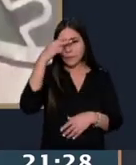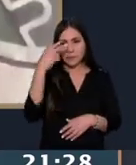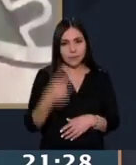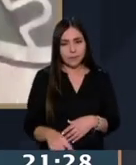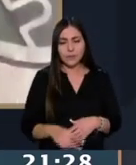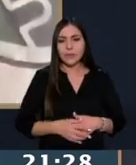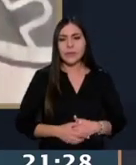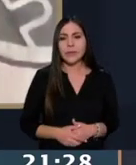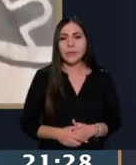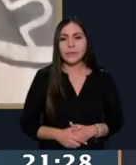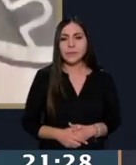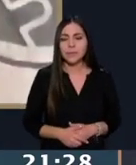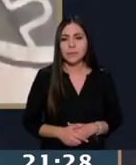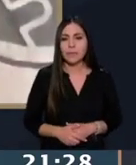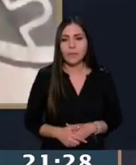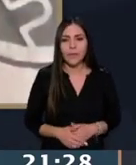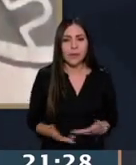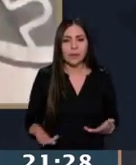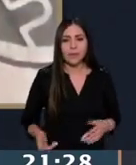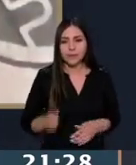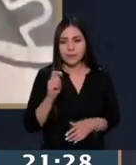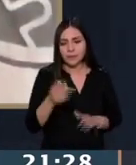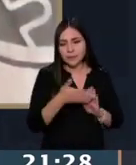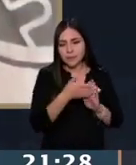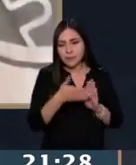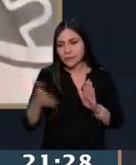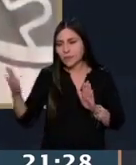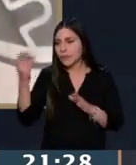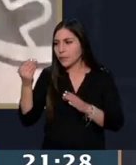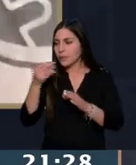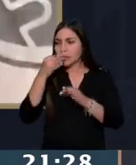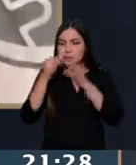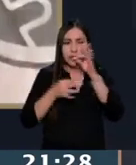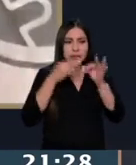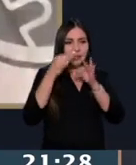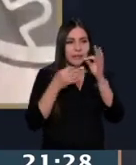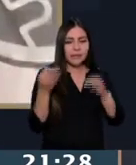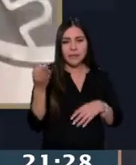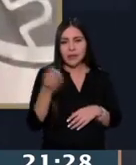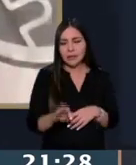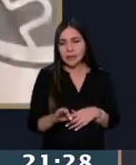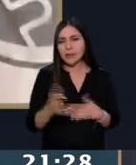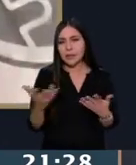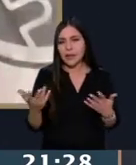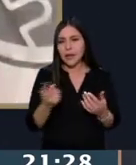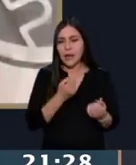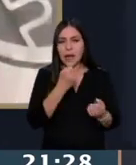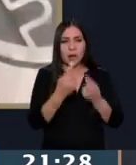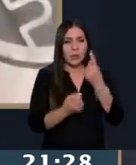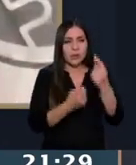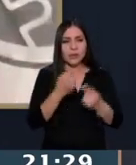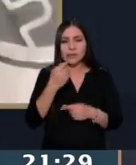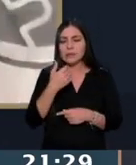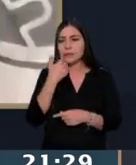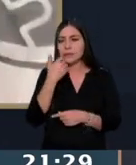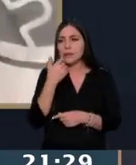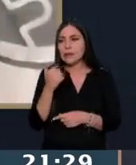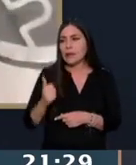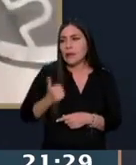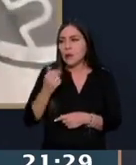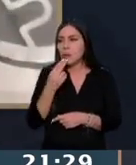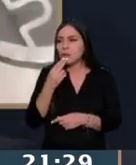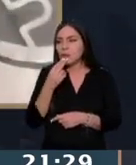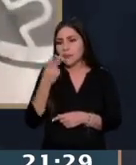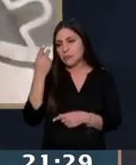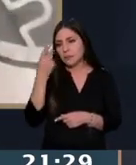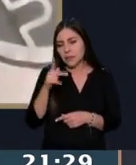México. Es decir, es una cadena de noticias falsas que algunos han querido utilizar y que pues